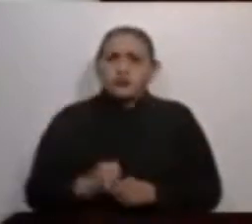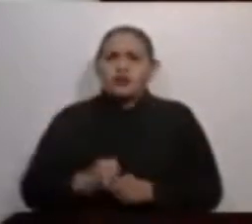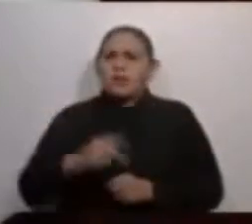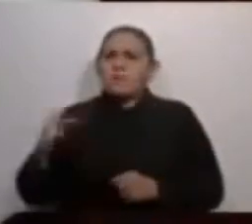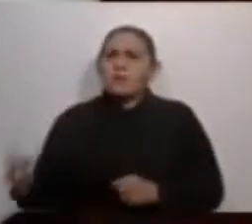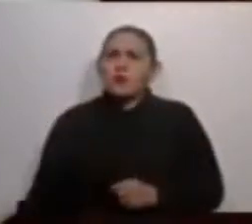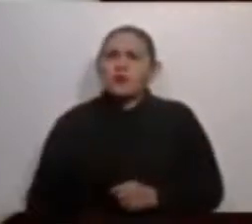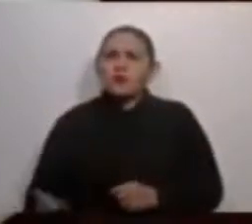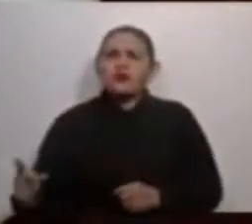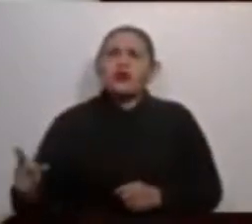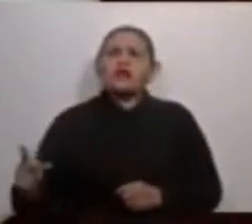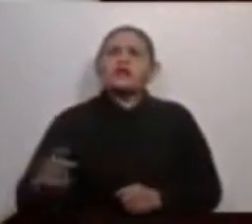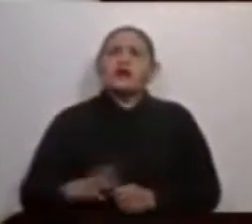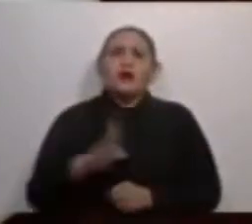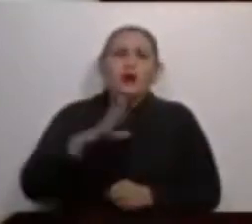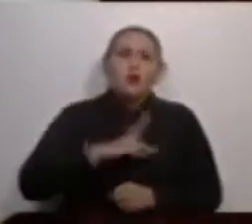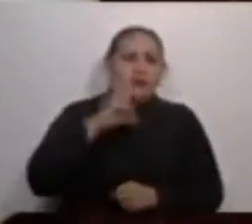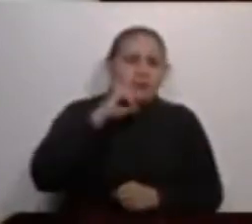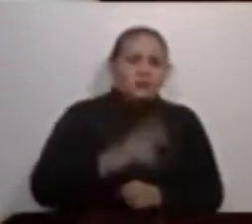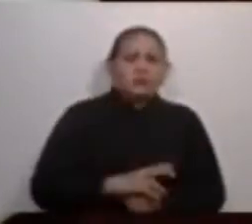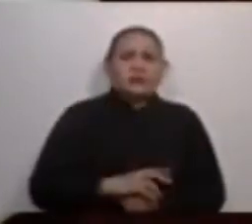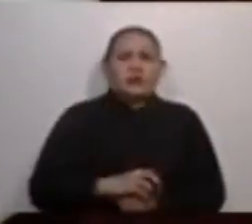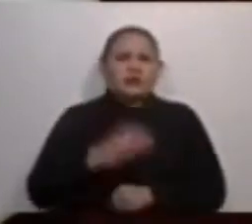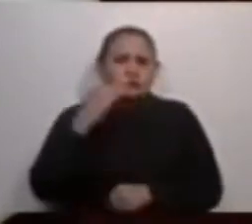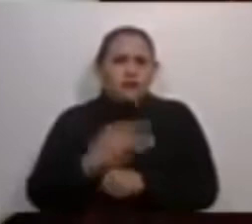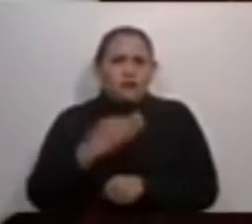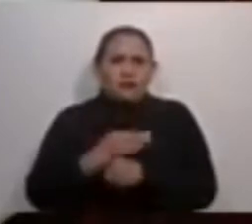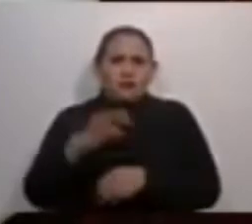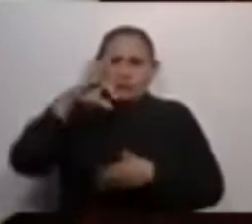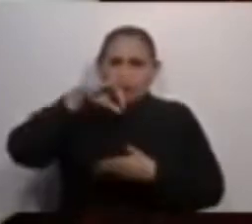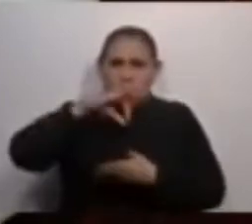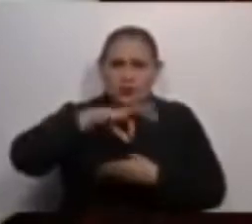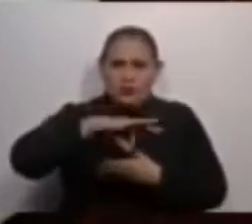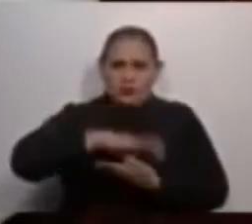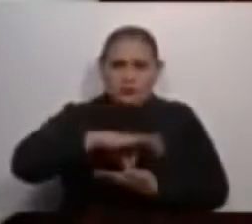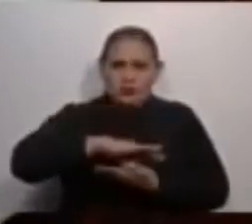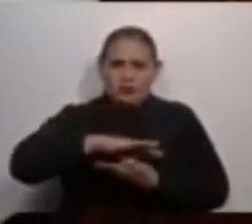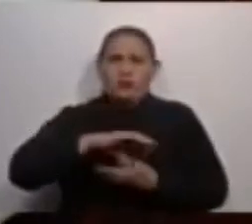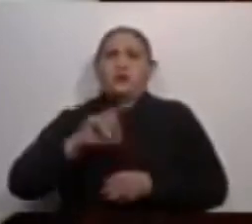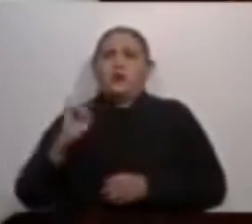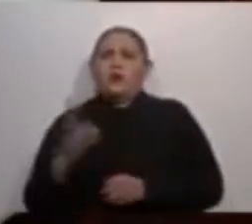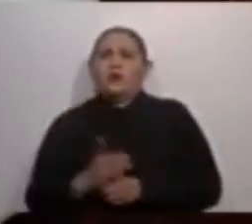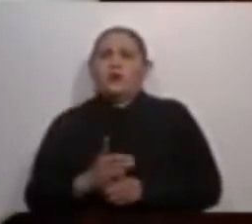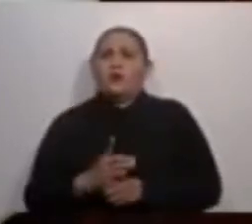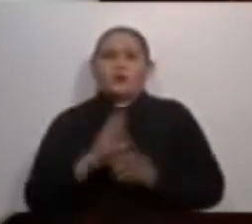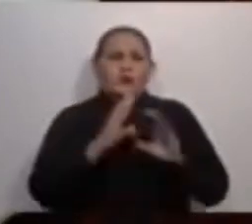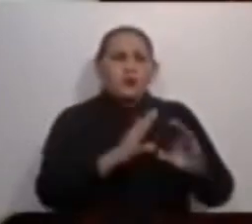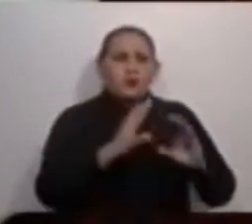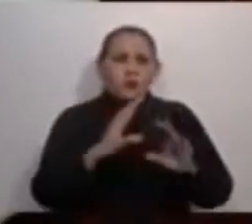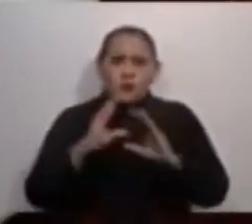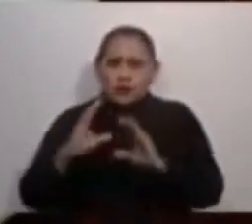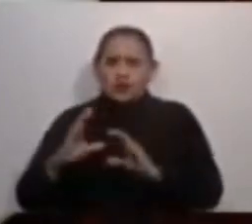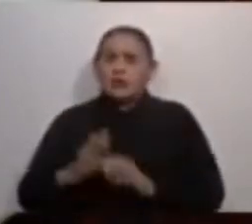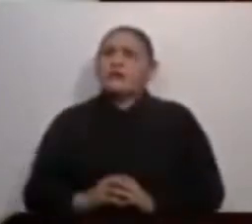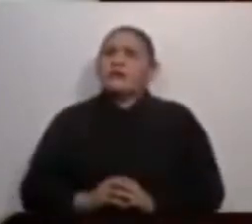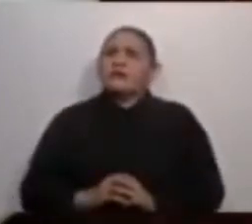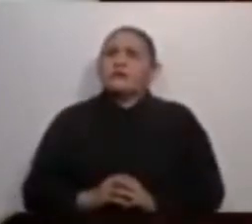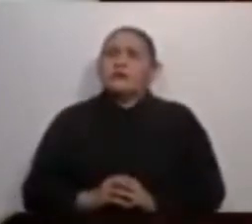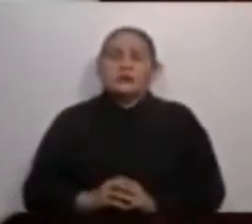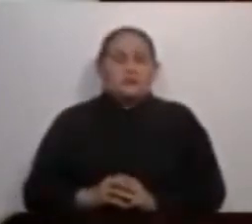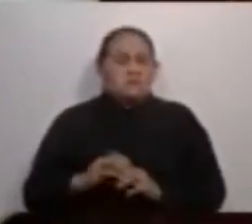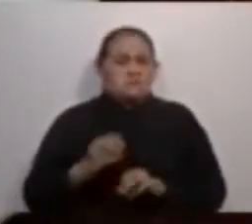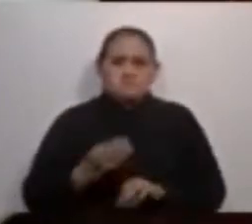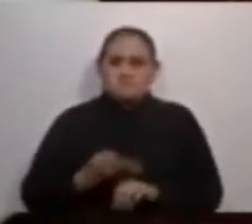movimientos cívicos. Lo he visto en los procesos electorales donde los ciudadanos votan, cuidan su voto y resguardan casillas hasta altas horas de la